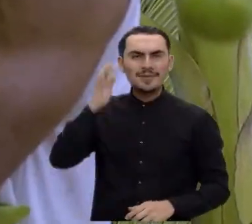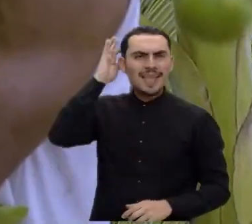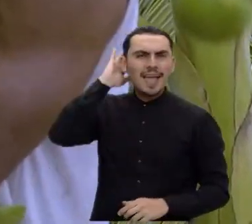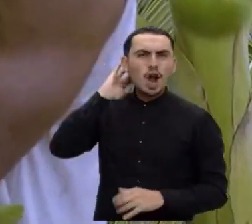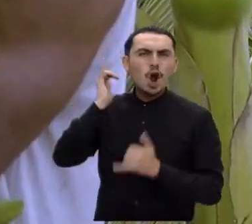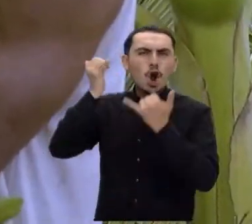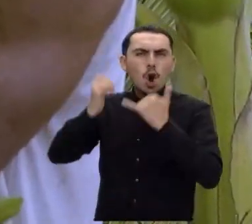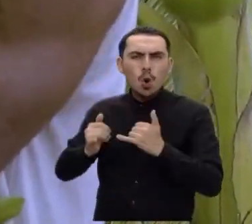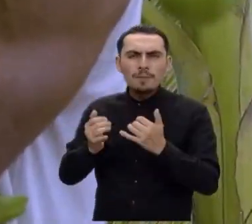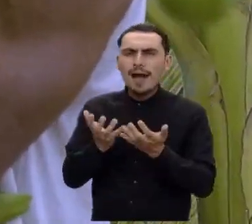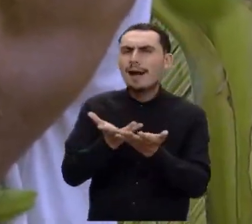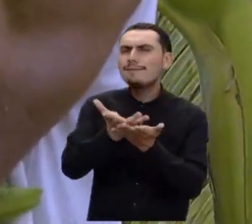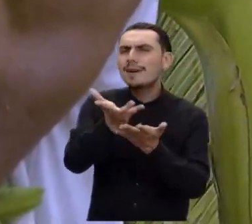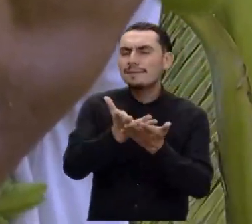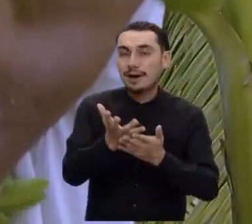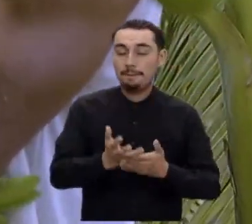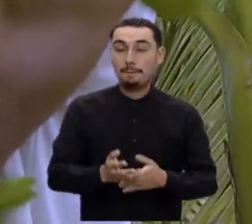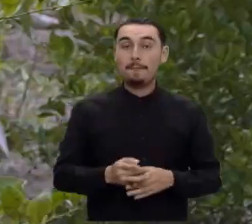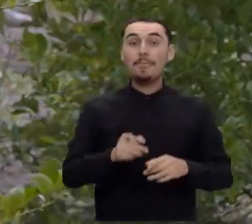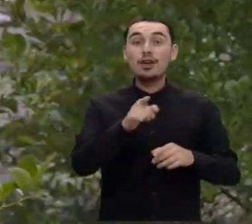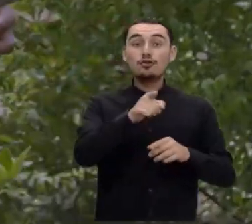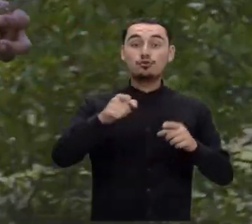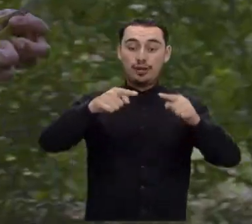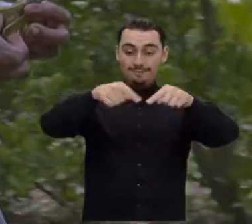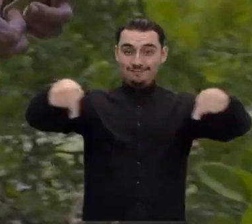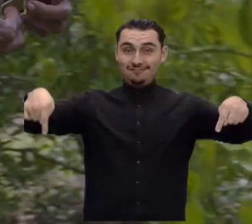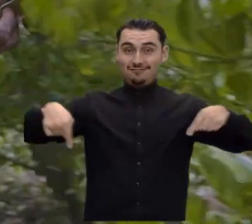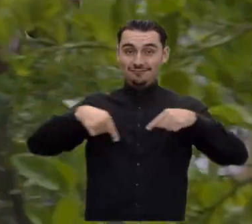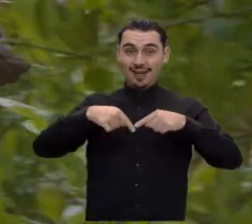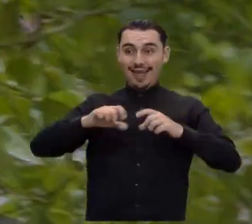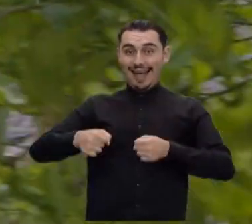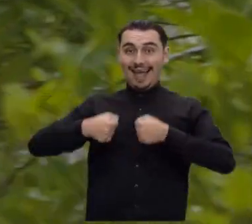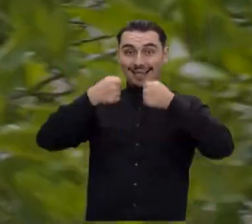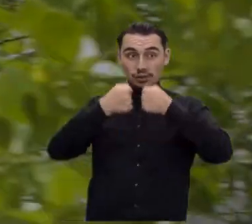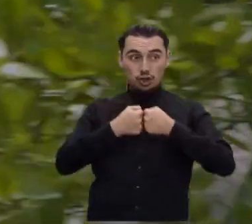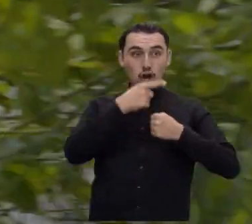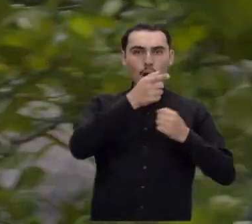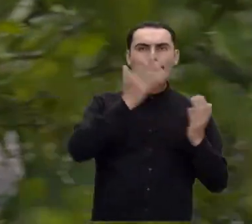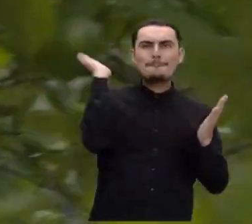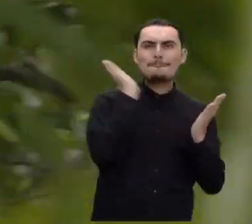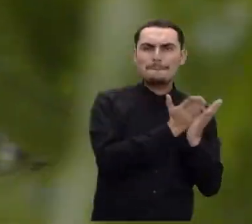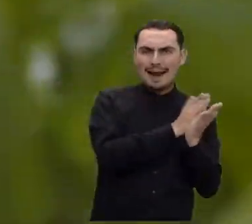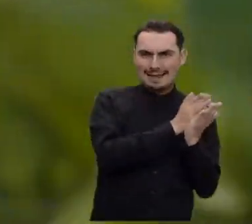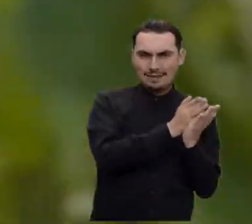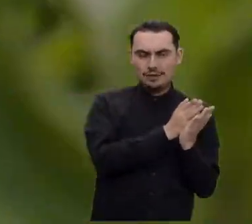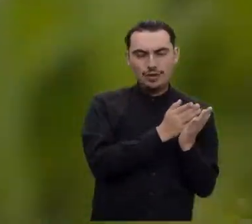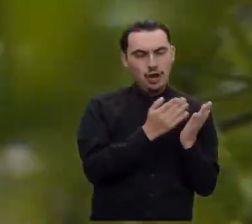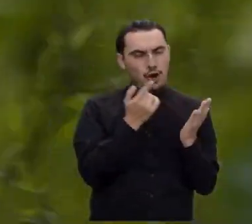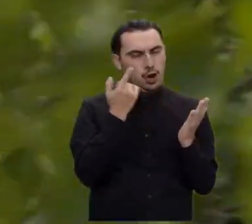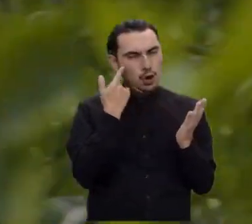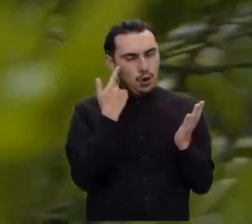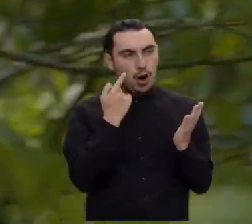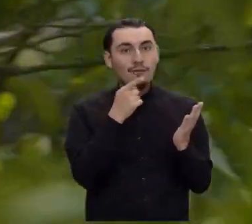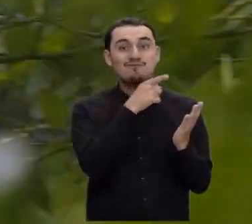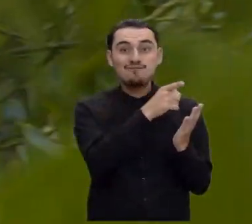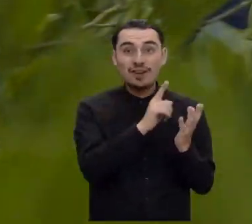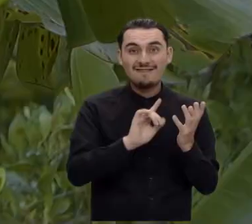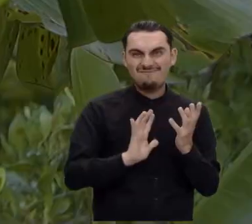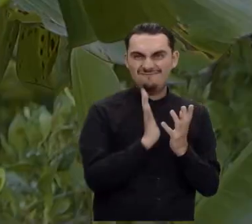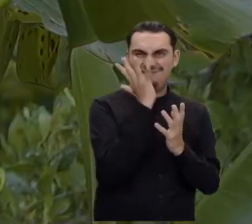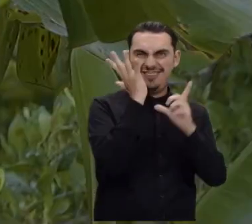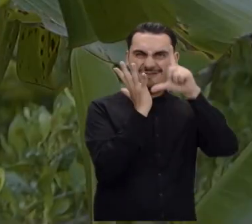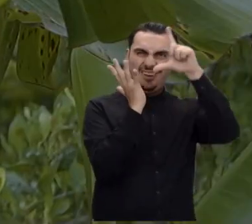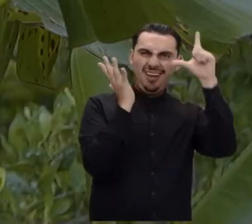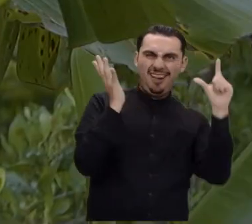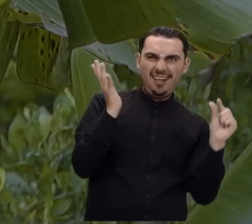Una última recomendación: su parcela está en asocio con plátano. El plátano es una de las musáceas